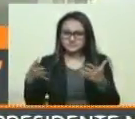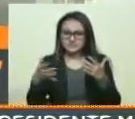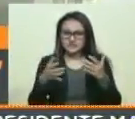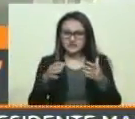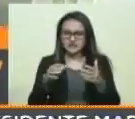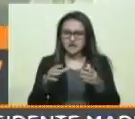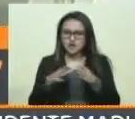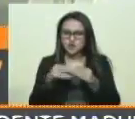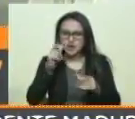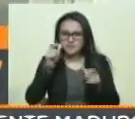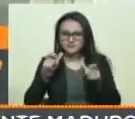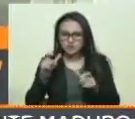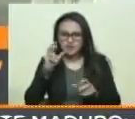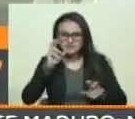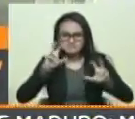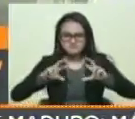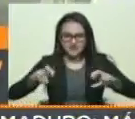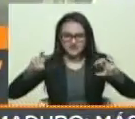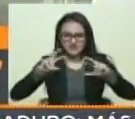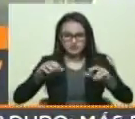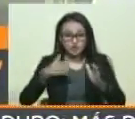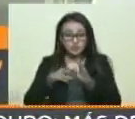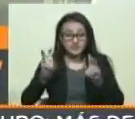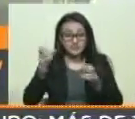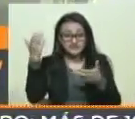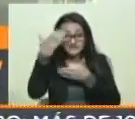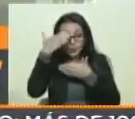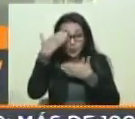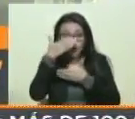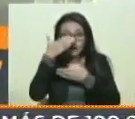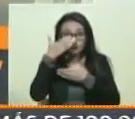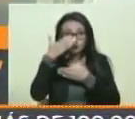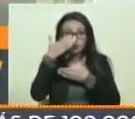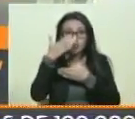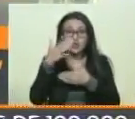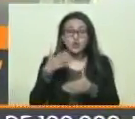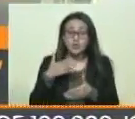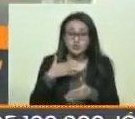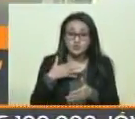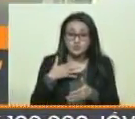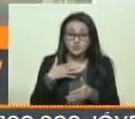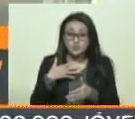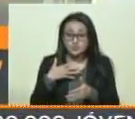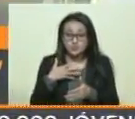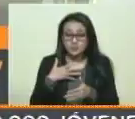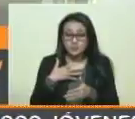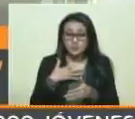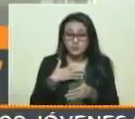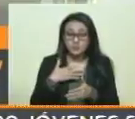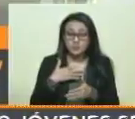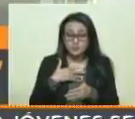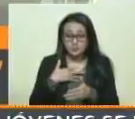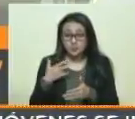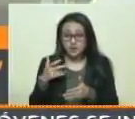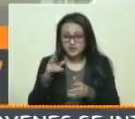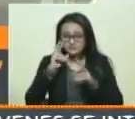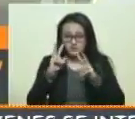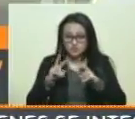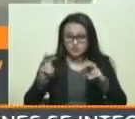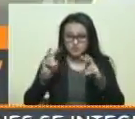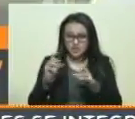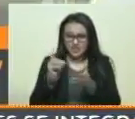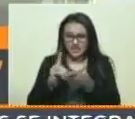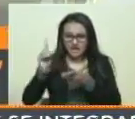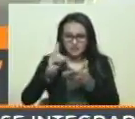los funcionarios que hacen investigación en materia de secuestro puedan ingresar los datos de los casos que se investigan, y es